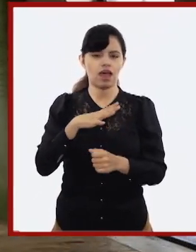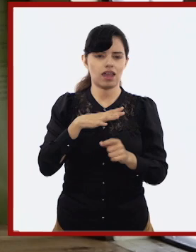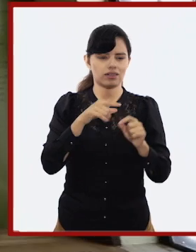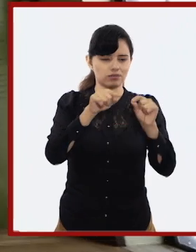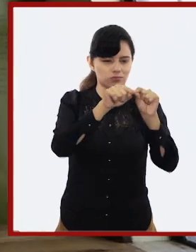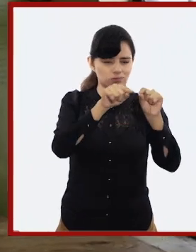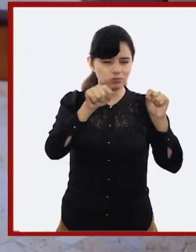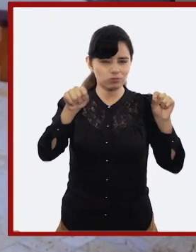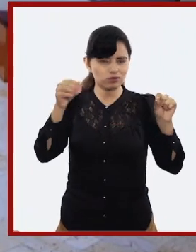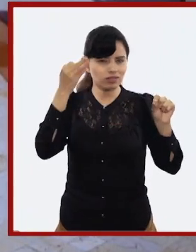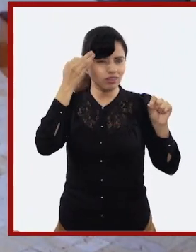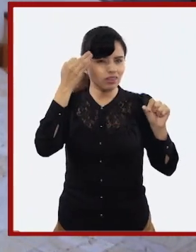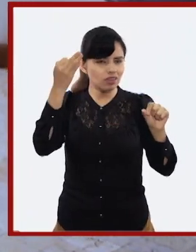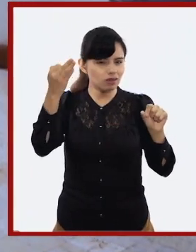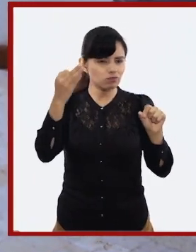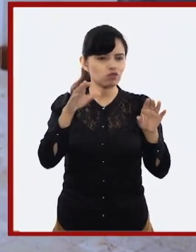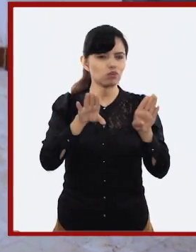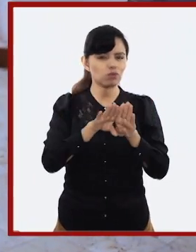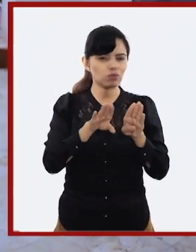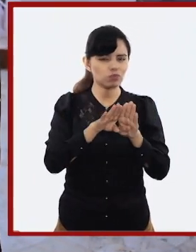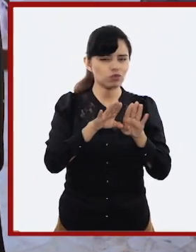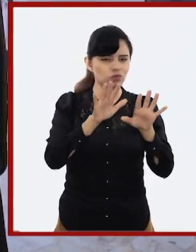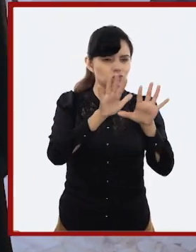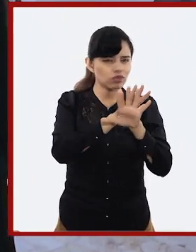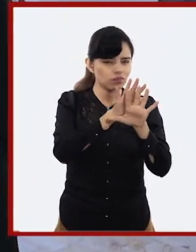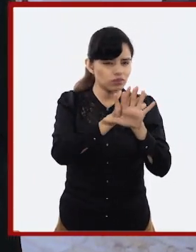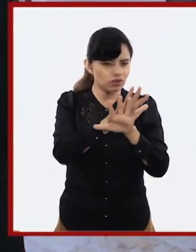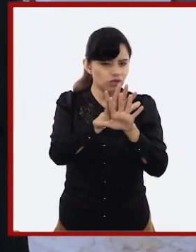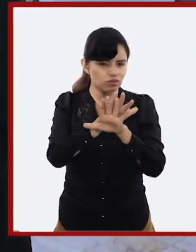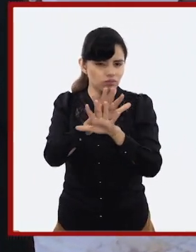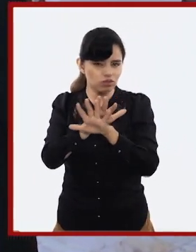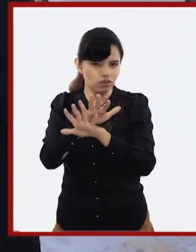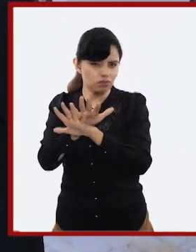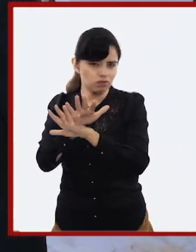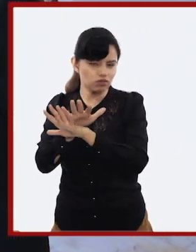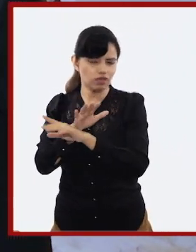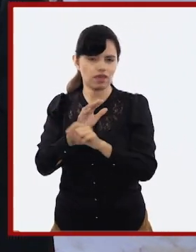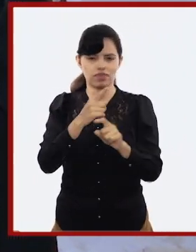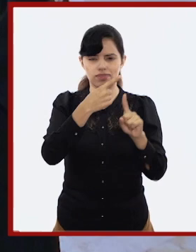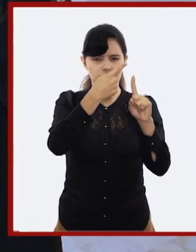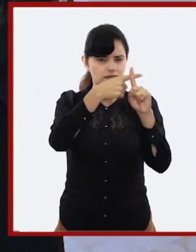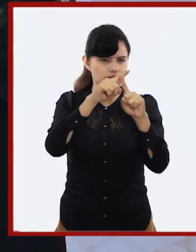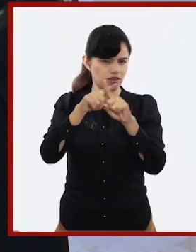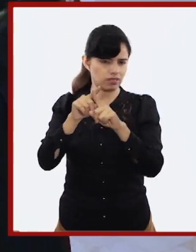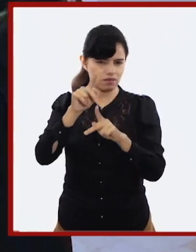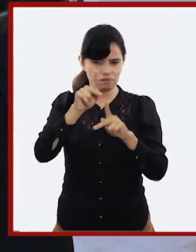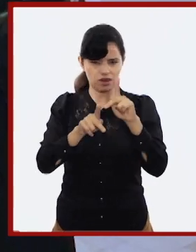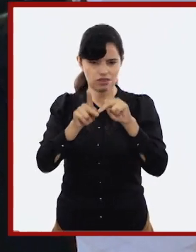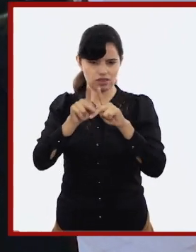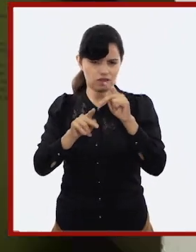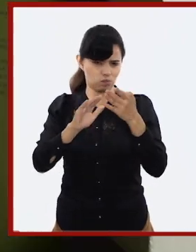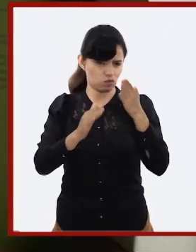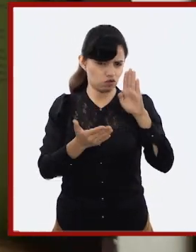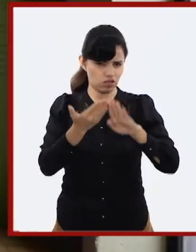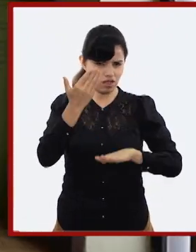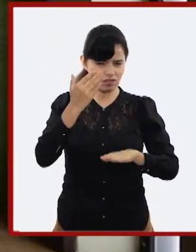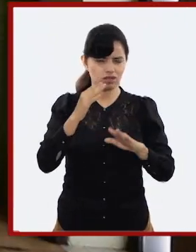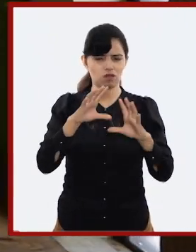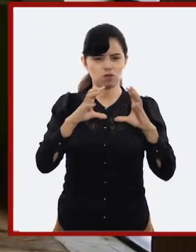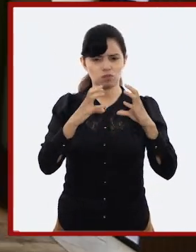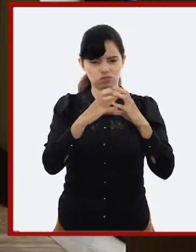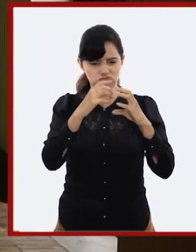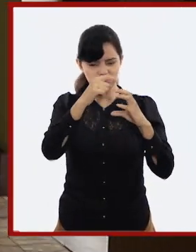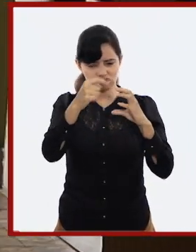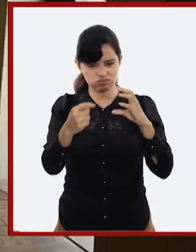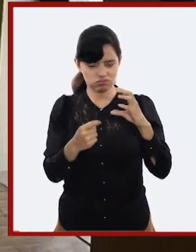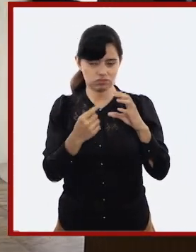tiempo para ver cómo se fue dando la ciudadanía en las diferentes partes del mundo. Esto es muy importante porque